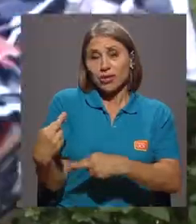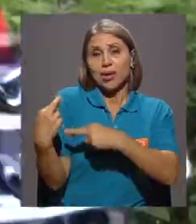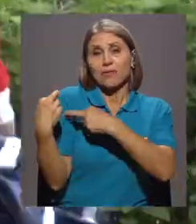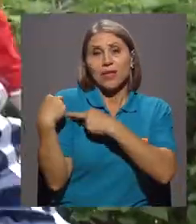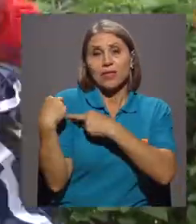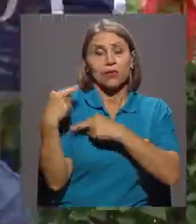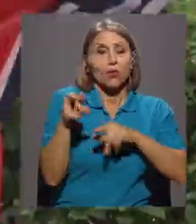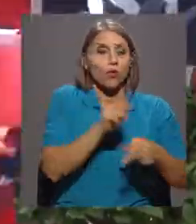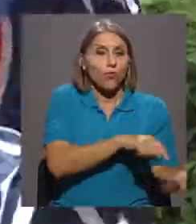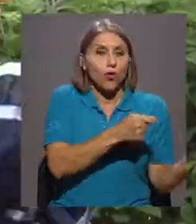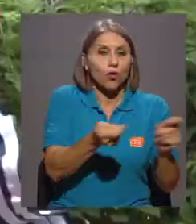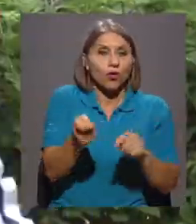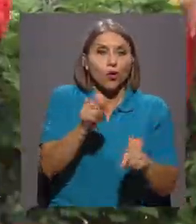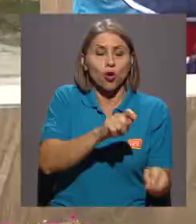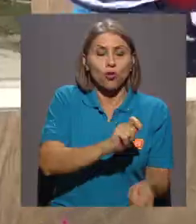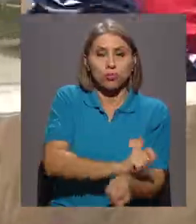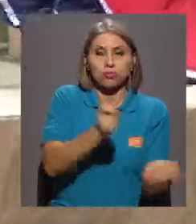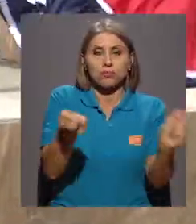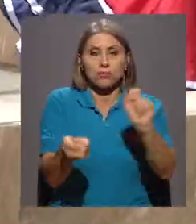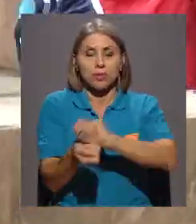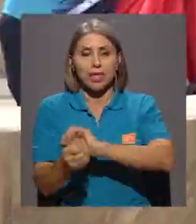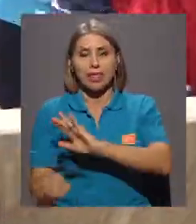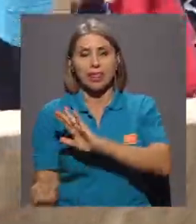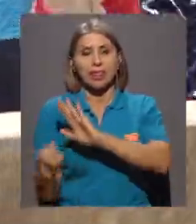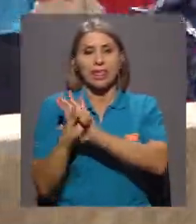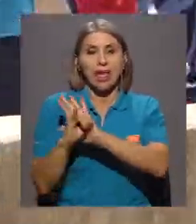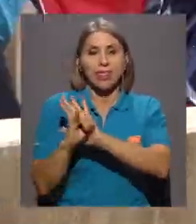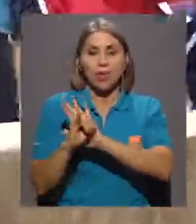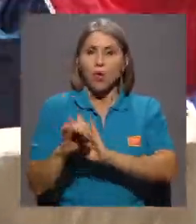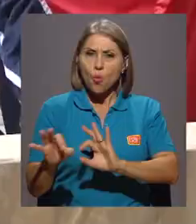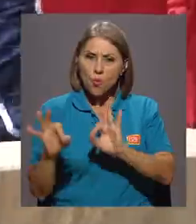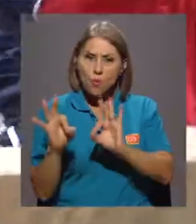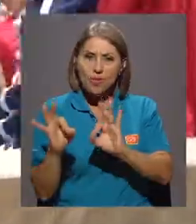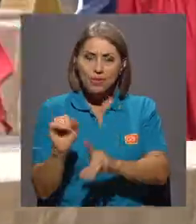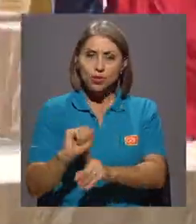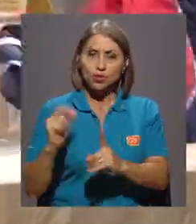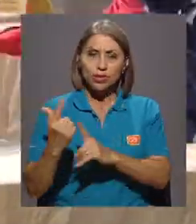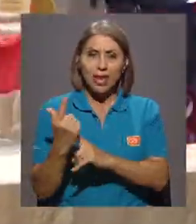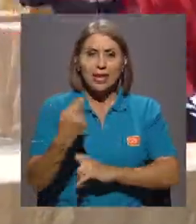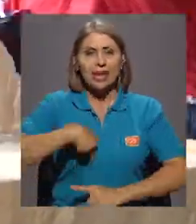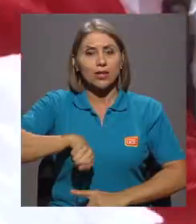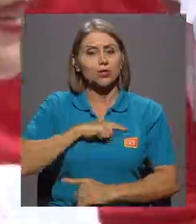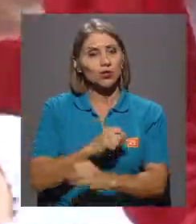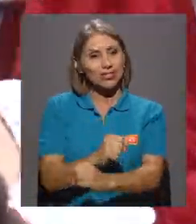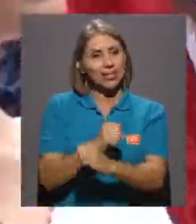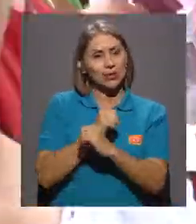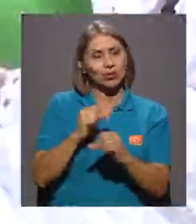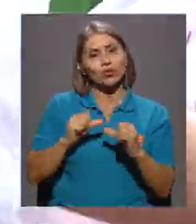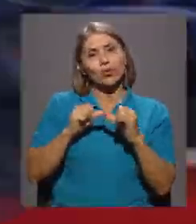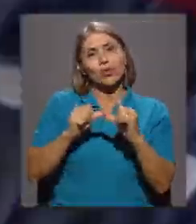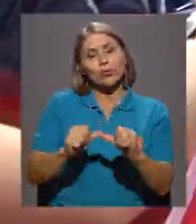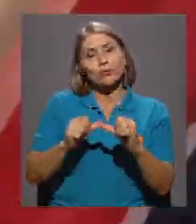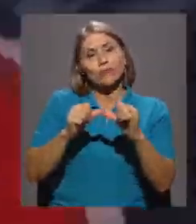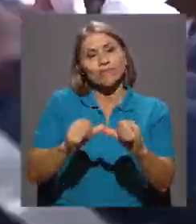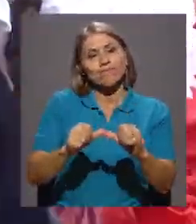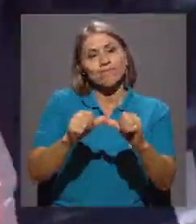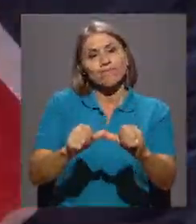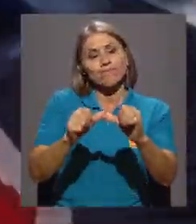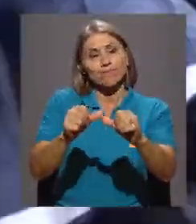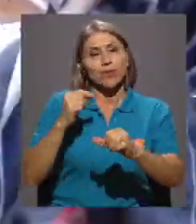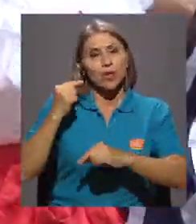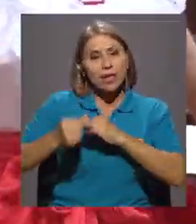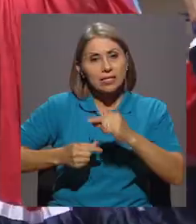el folclore en identidad, en un bien social, y estamos seguros que seguirá haciéndolo de generación